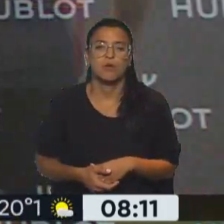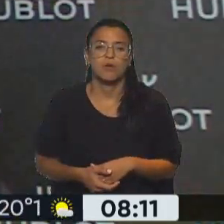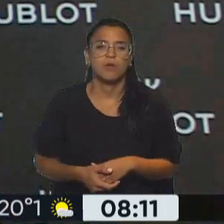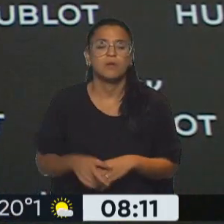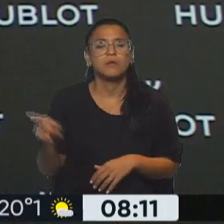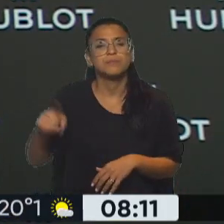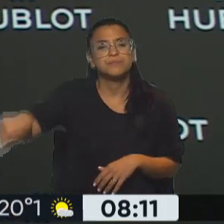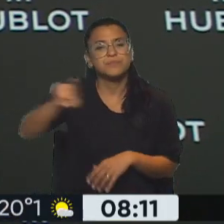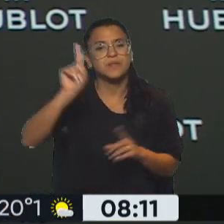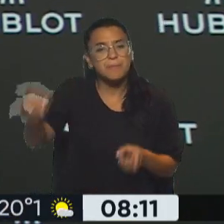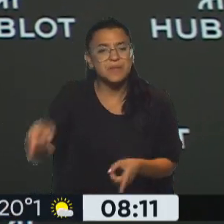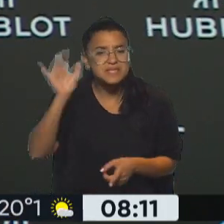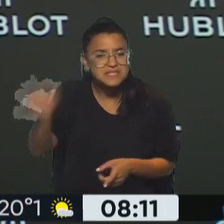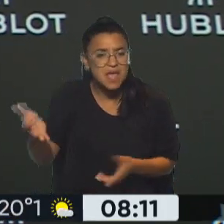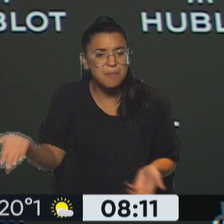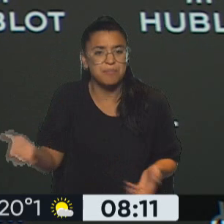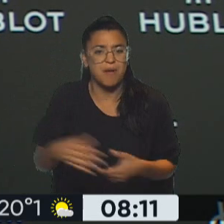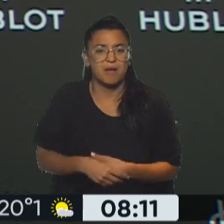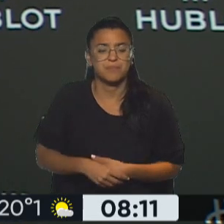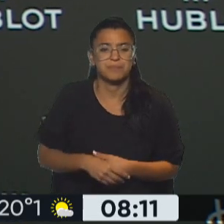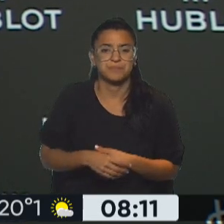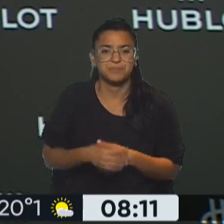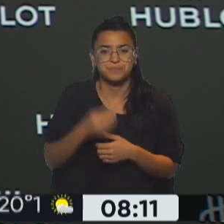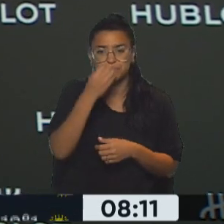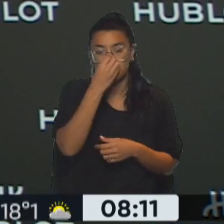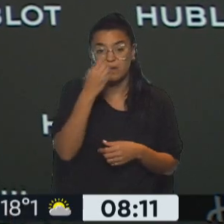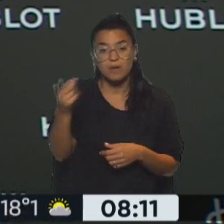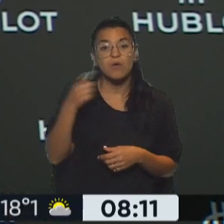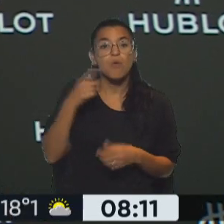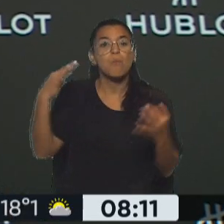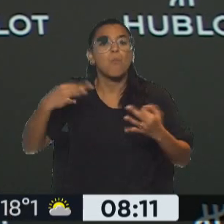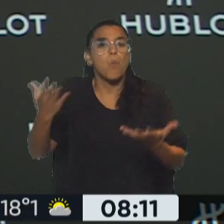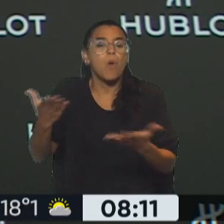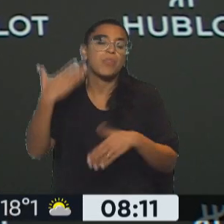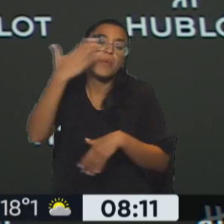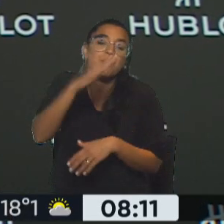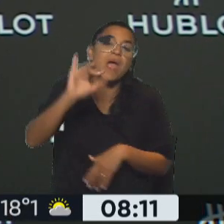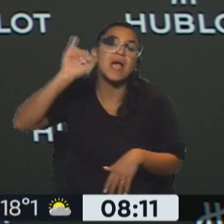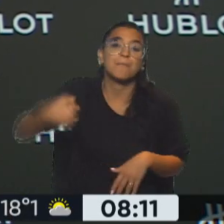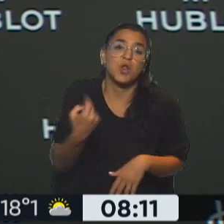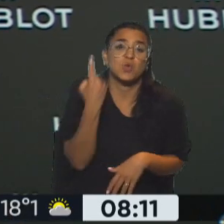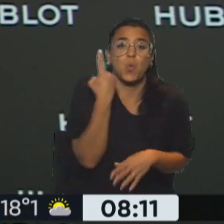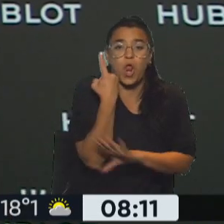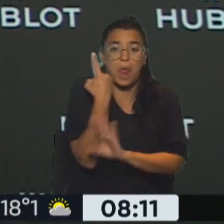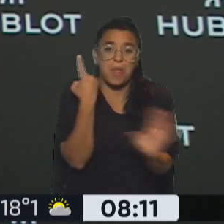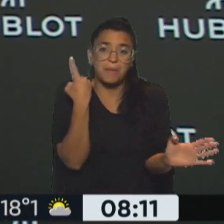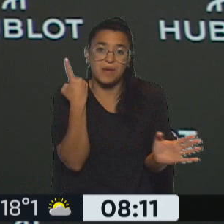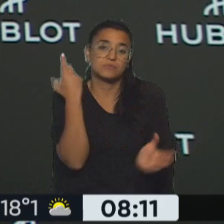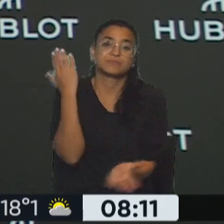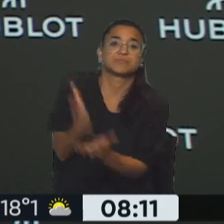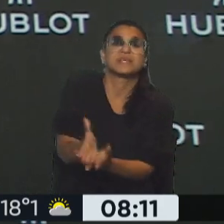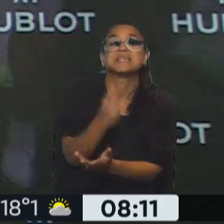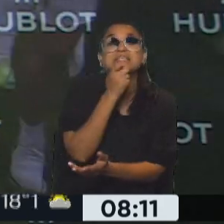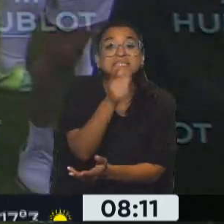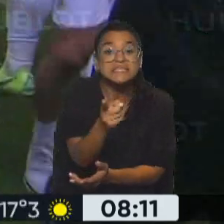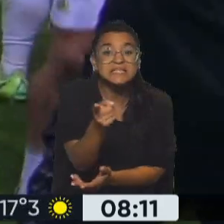ellos también la sepan y yo creo que van a hacer un buen papel. Después, campeón sale uno solo y tampoco hay que caerle si el día de mañana